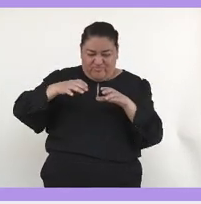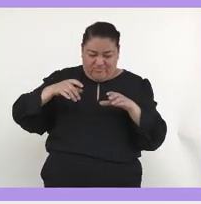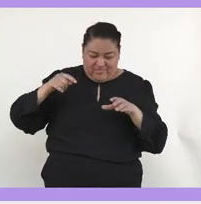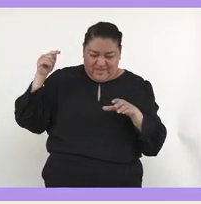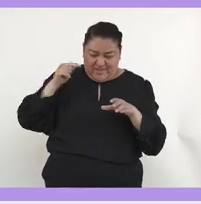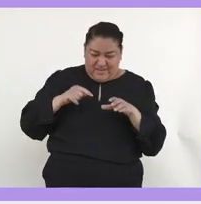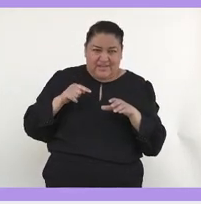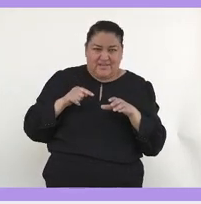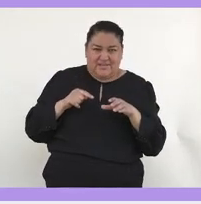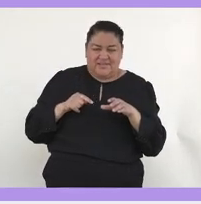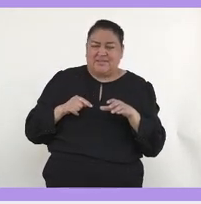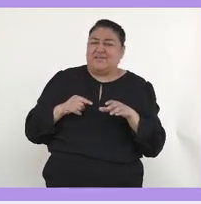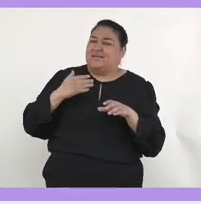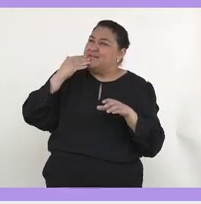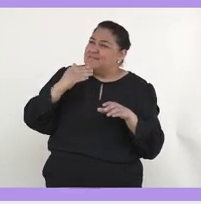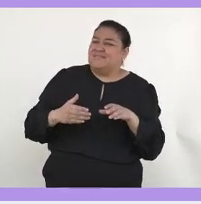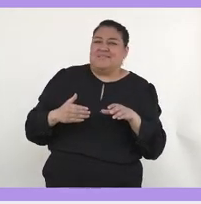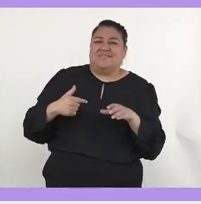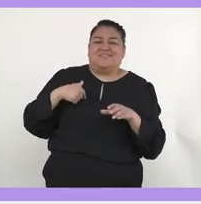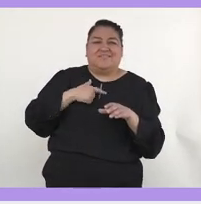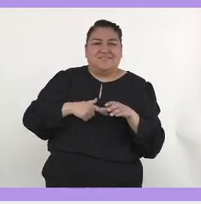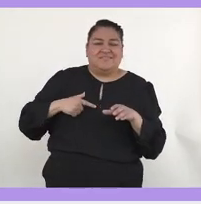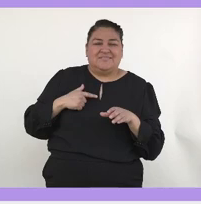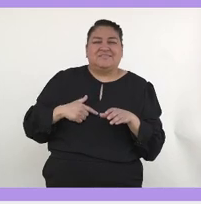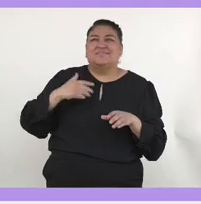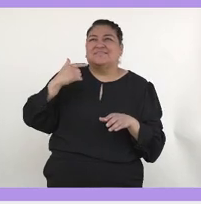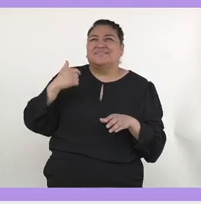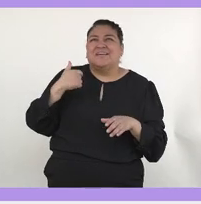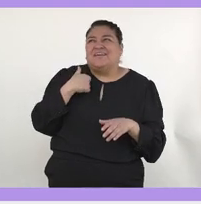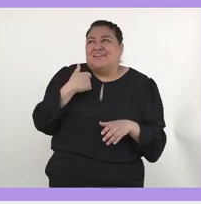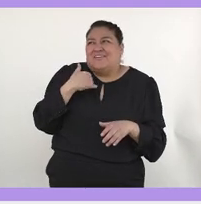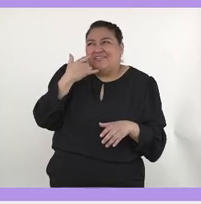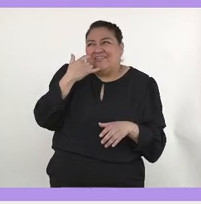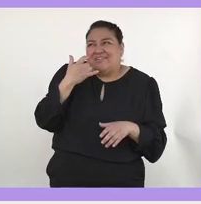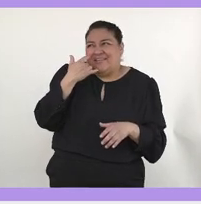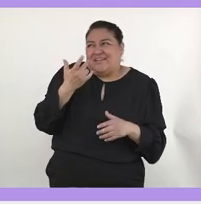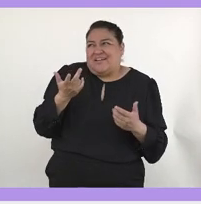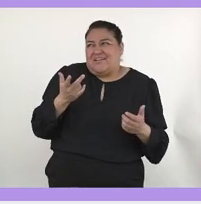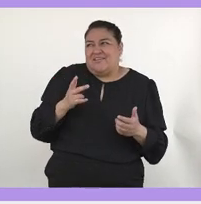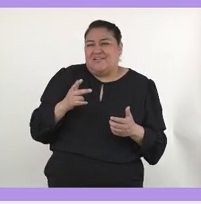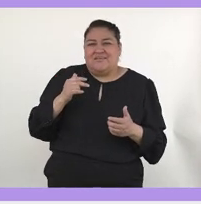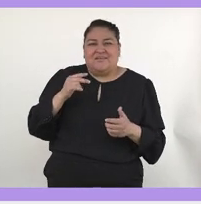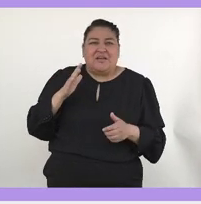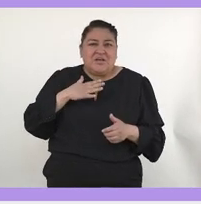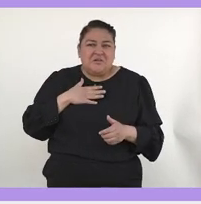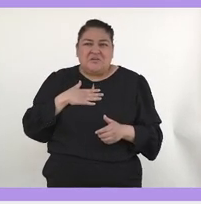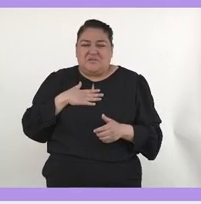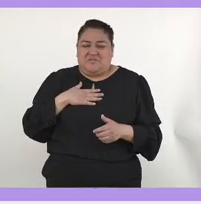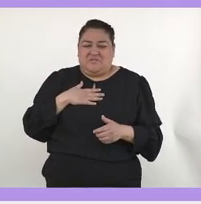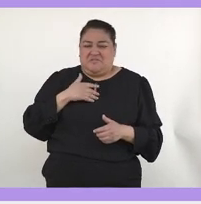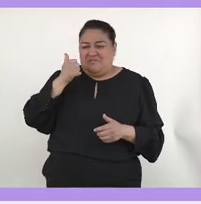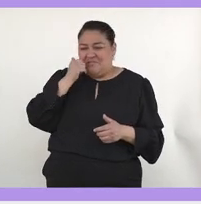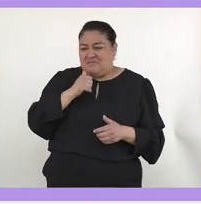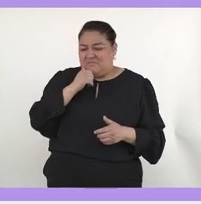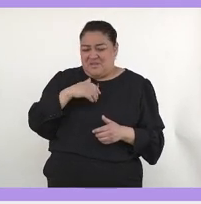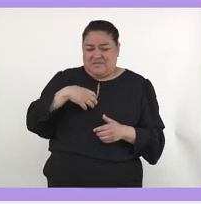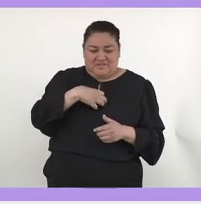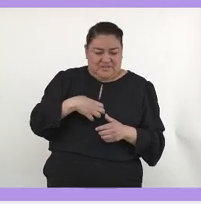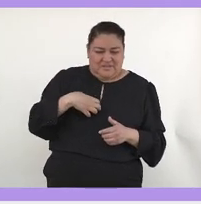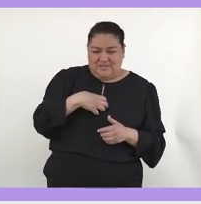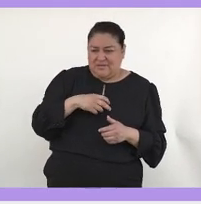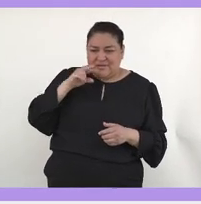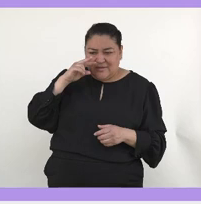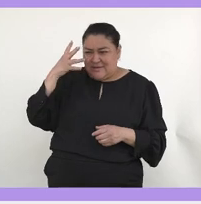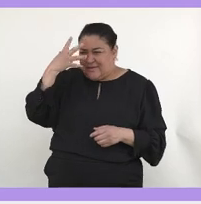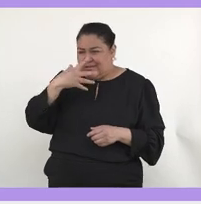soy un caso raro vamos a decir lo normal es no tantas alegrías pero pienso que todos los que estamos